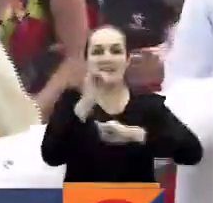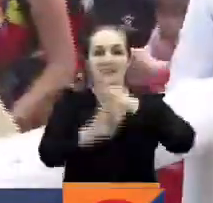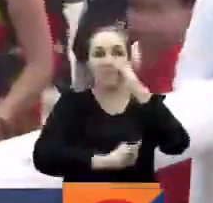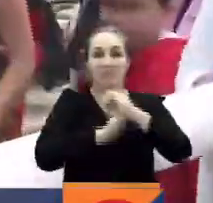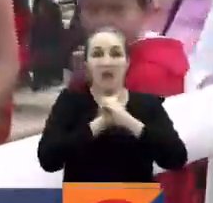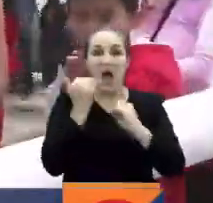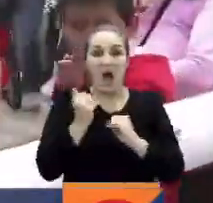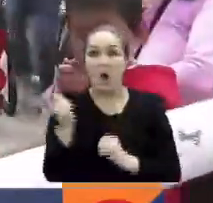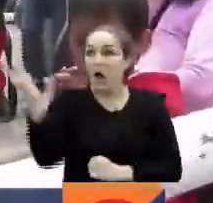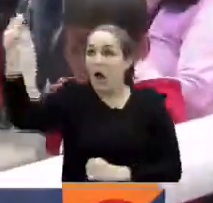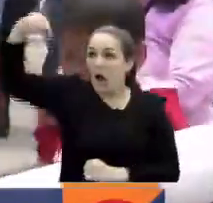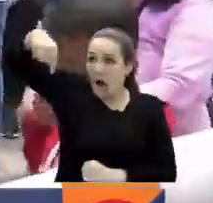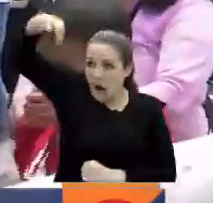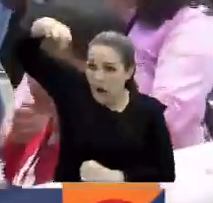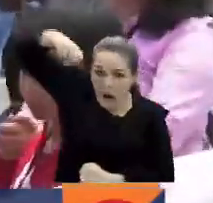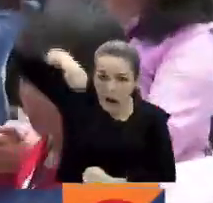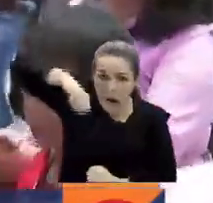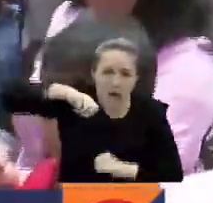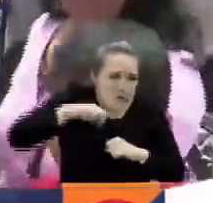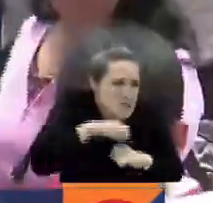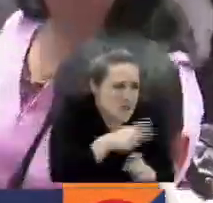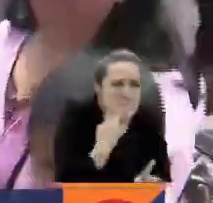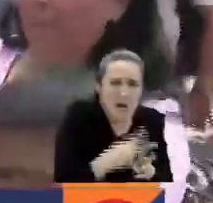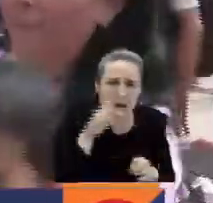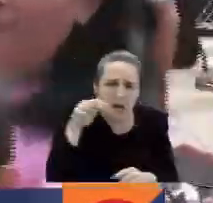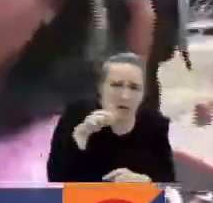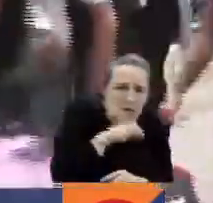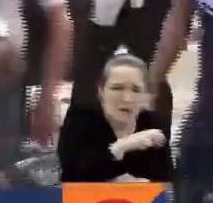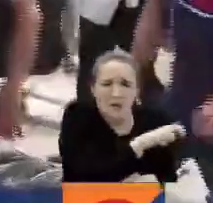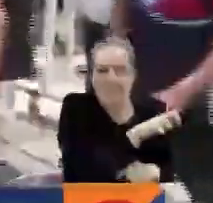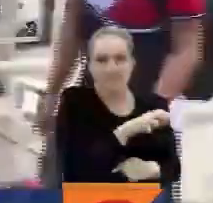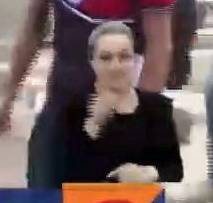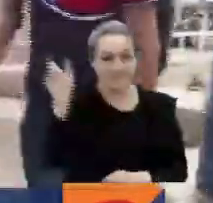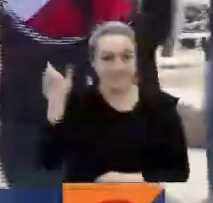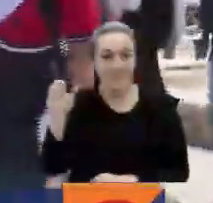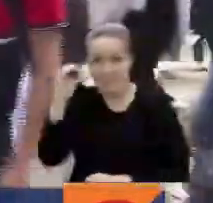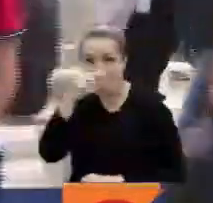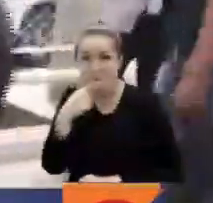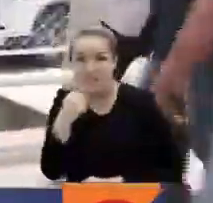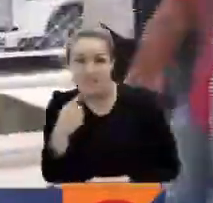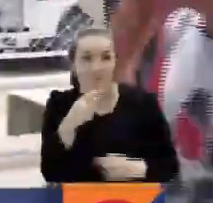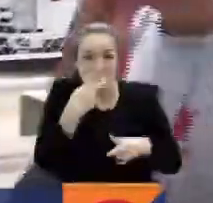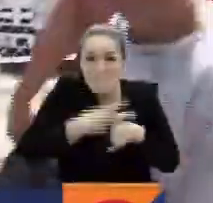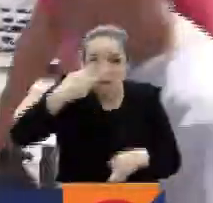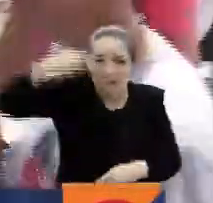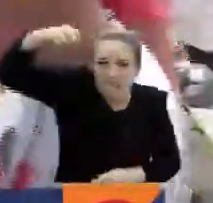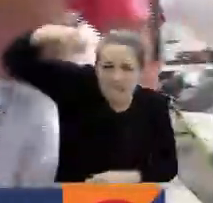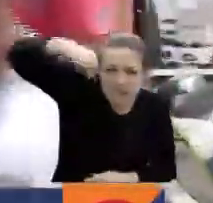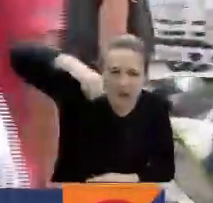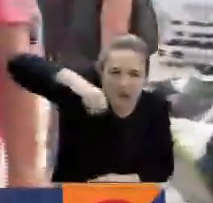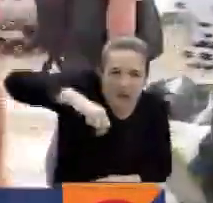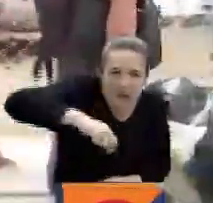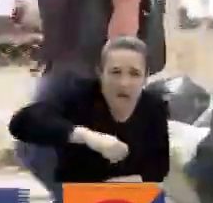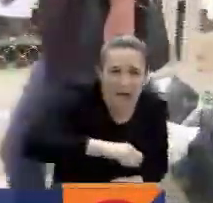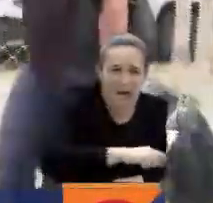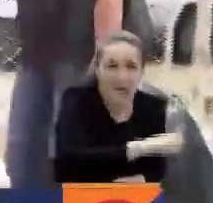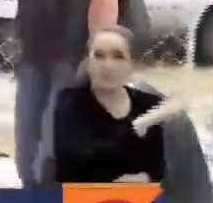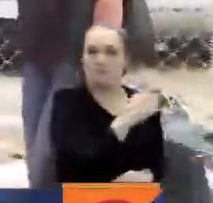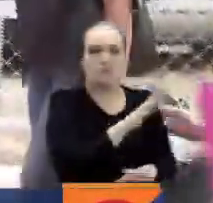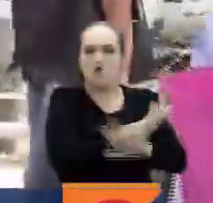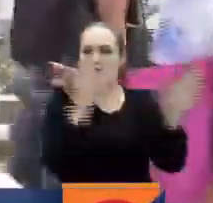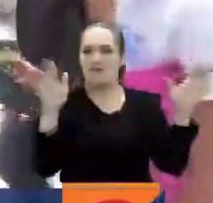volver a atravesar por las trochas peligrosas que también lo mencionó el presidente Gustavo Petro en su discurso final después de dar